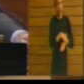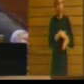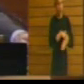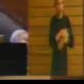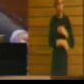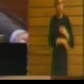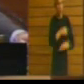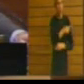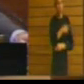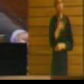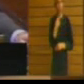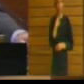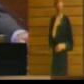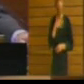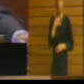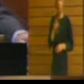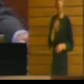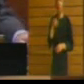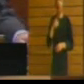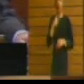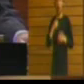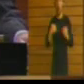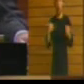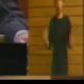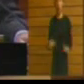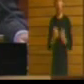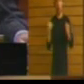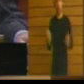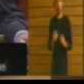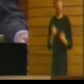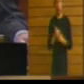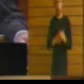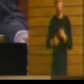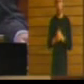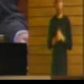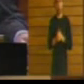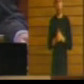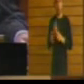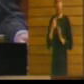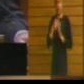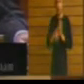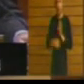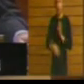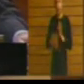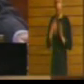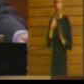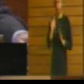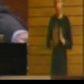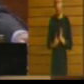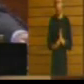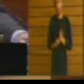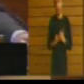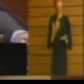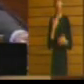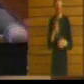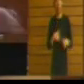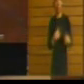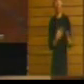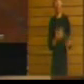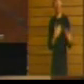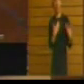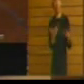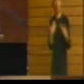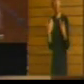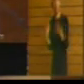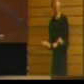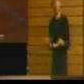fundamental también, y eso es también muy preocupante, en sus actuaciones y en sus medidas que han venido aplicando. Hemos visto la generosidad con la